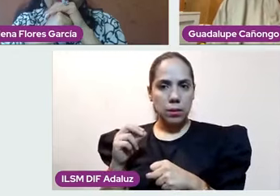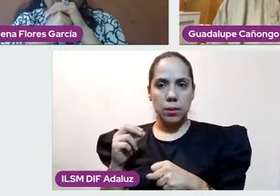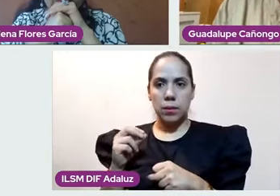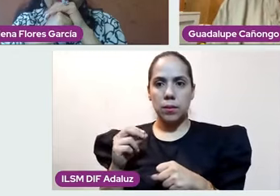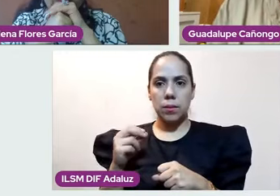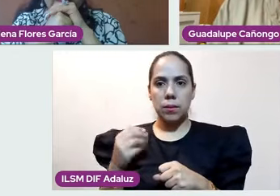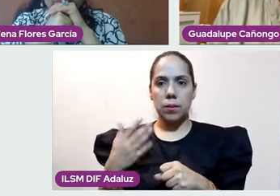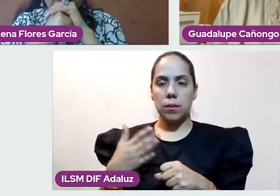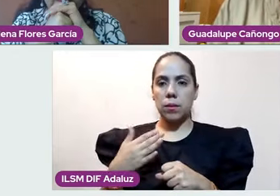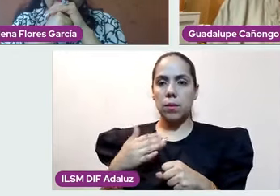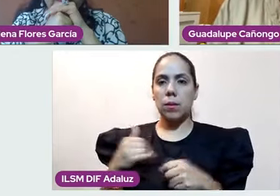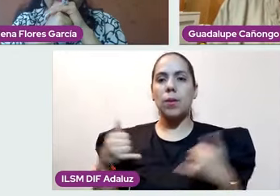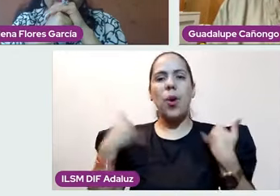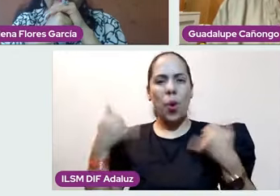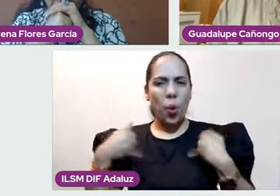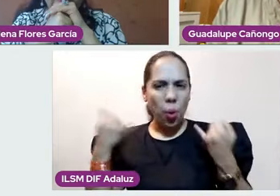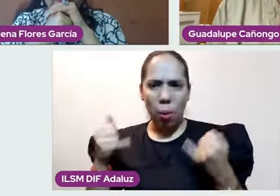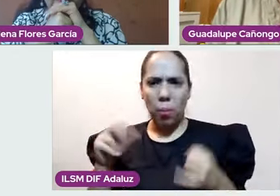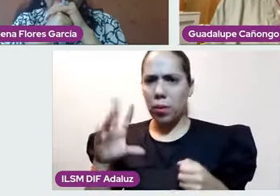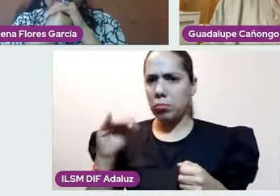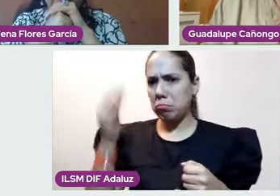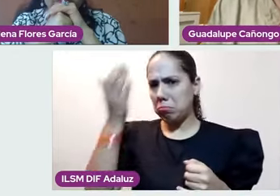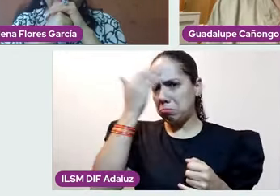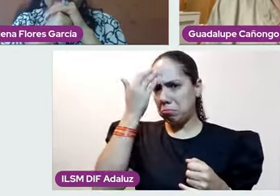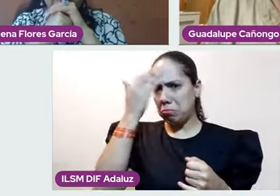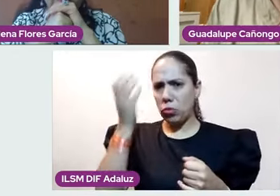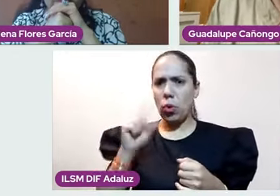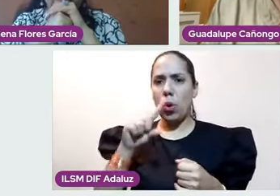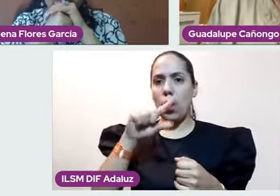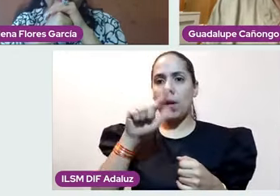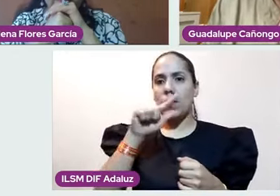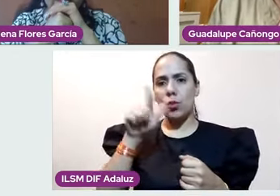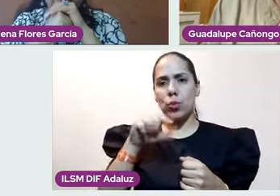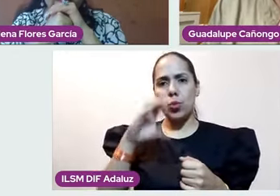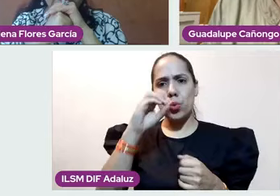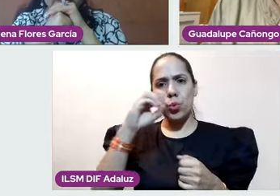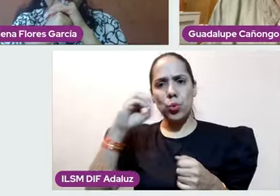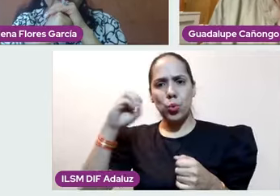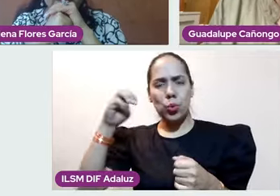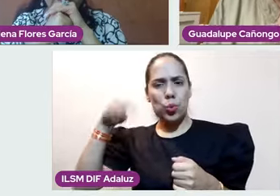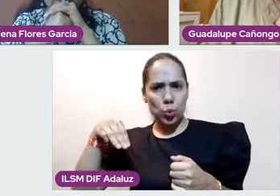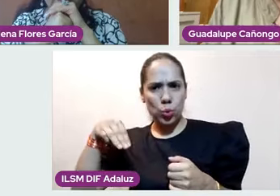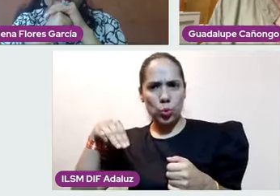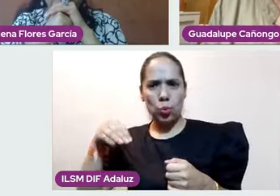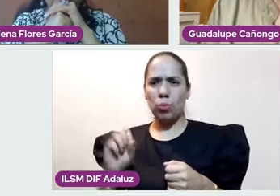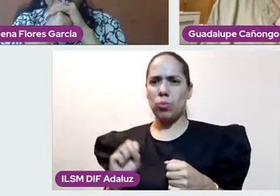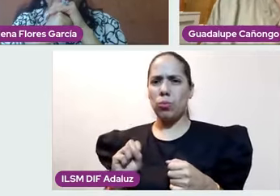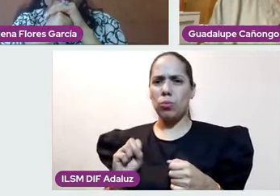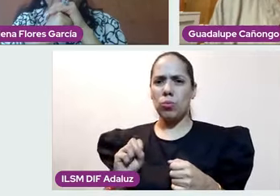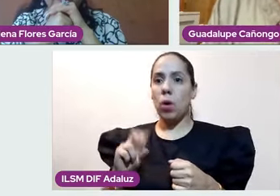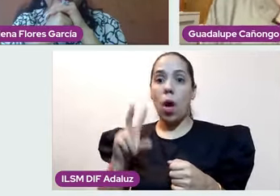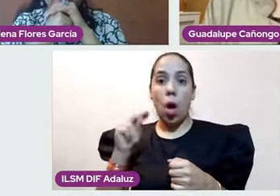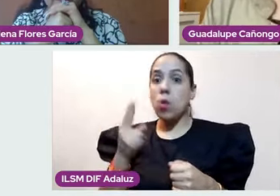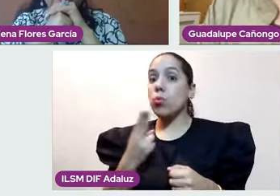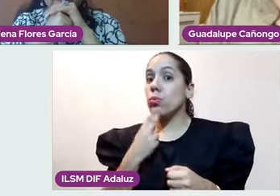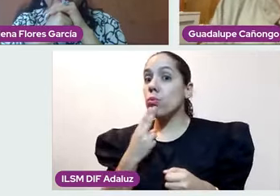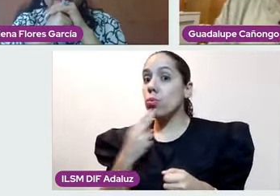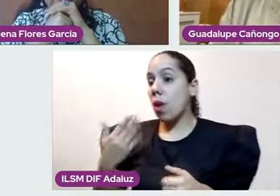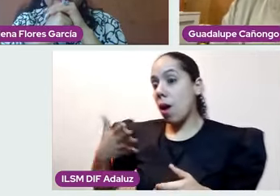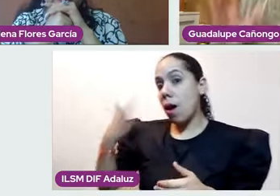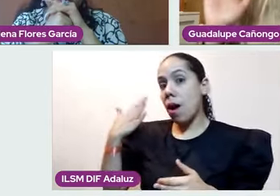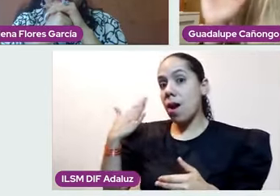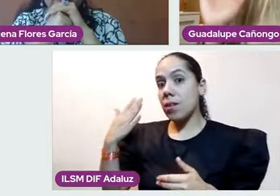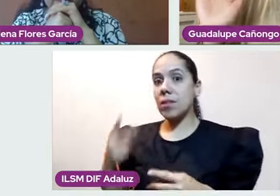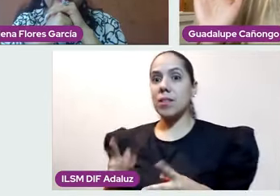el Zoom, por ejemplo, ¿no? O utilizaba las videocharlas, las videollamadas.